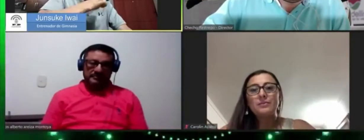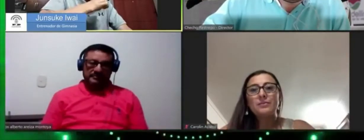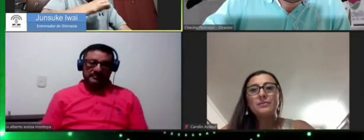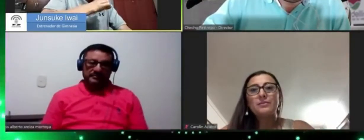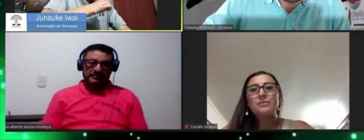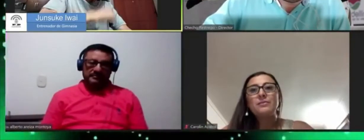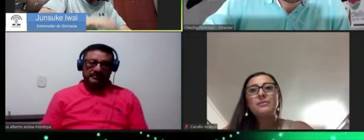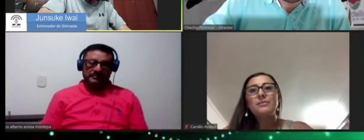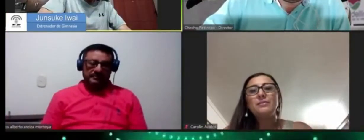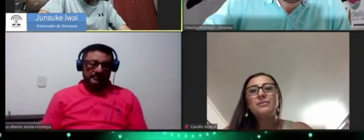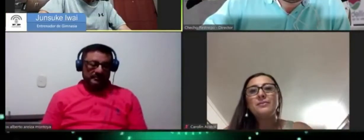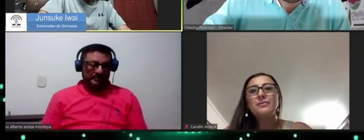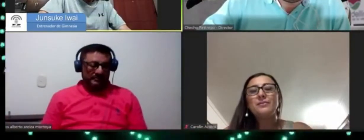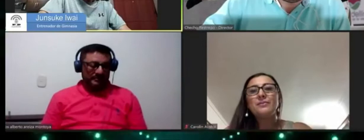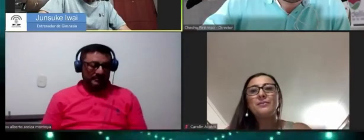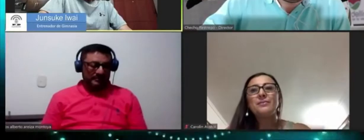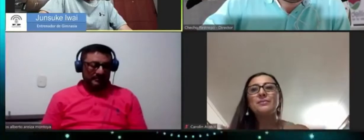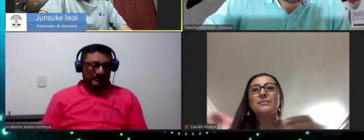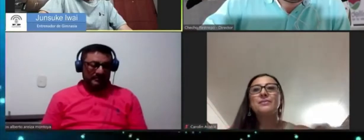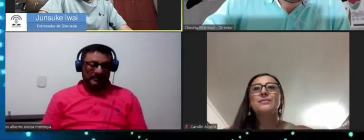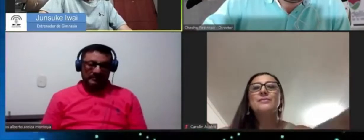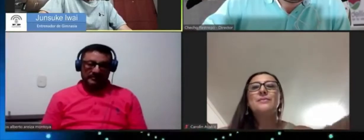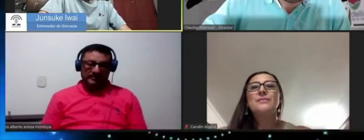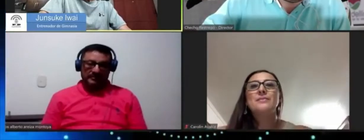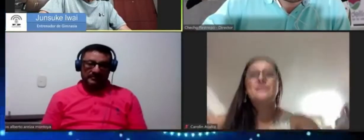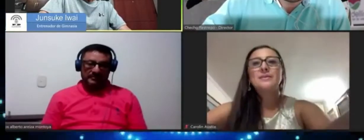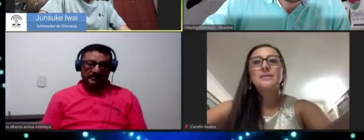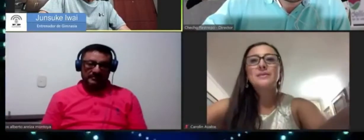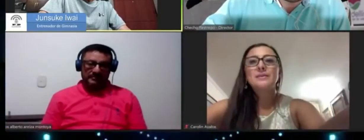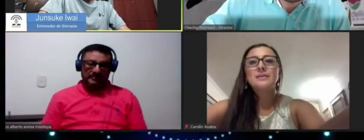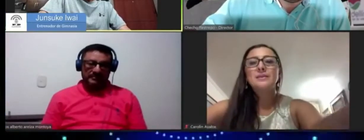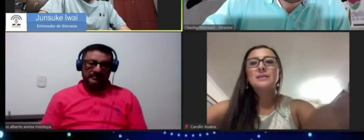El orden empieza suelo,